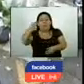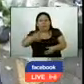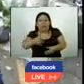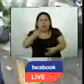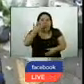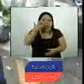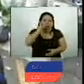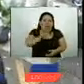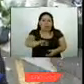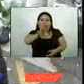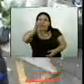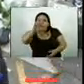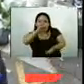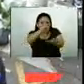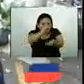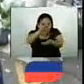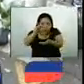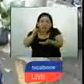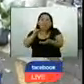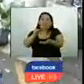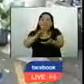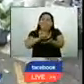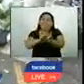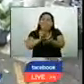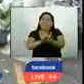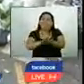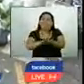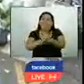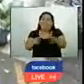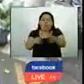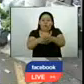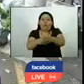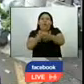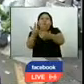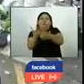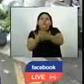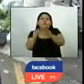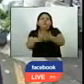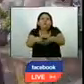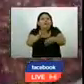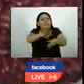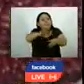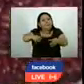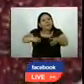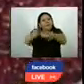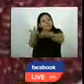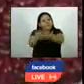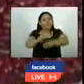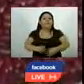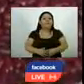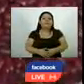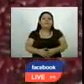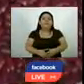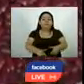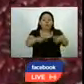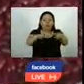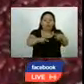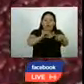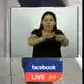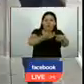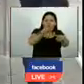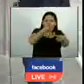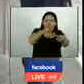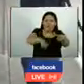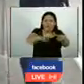por lo menos unas 3 libras. Y somos los mostrés. En uno de los platillos tradicionales